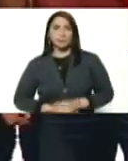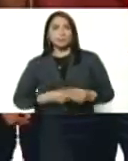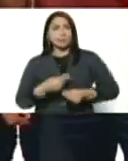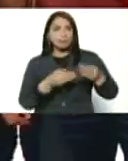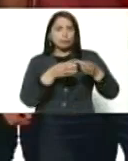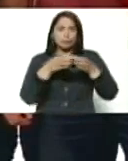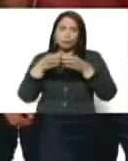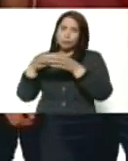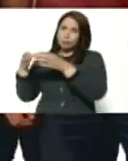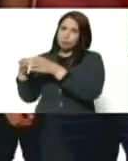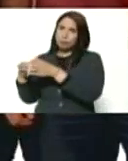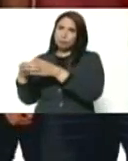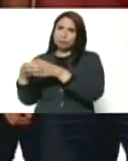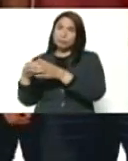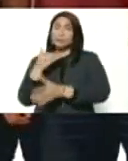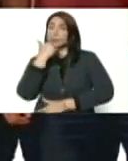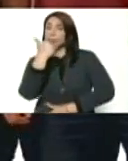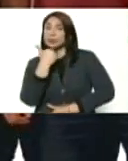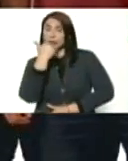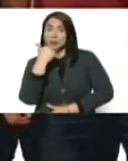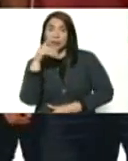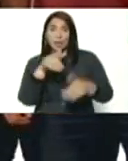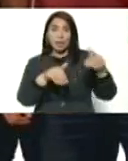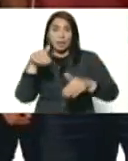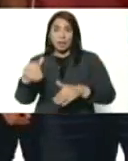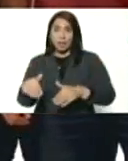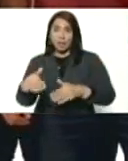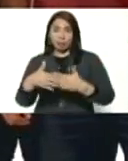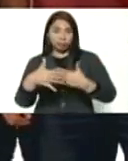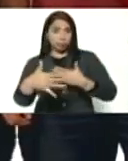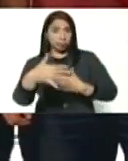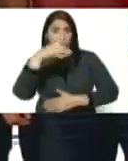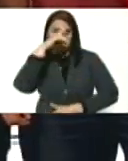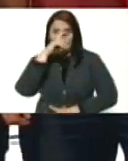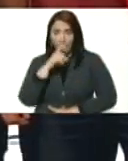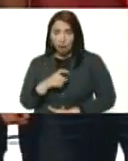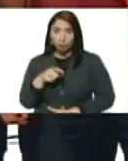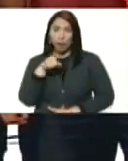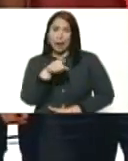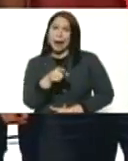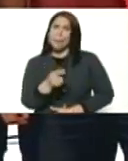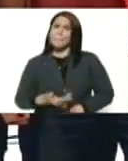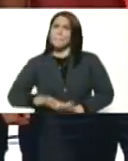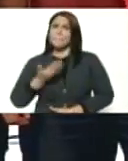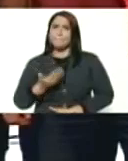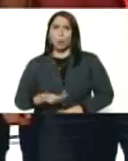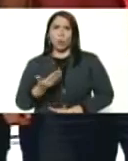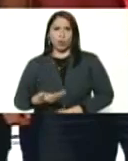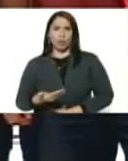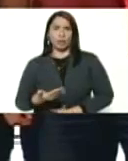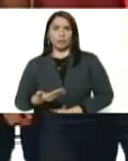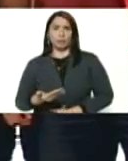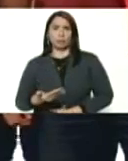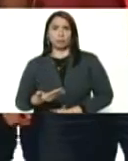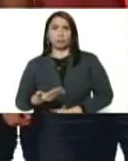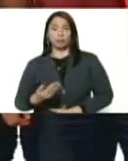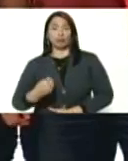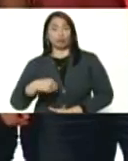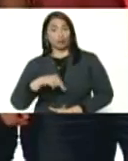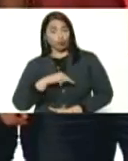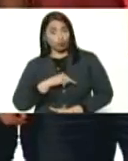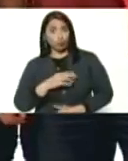de cara a las elecciones que tenemos nosotros en este año. Allí es importante, que